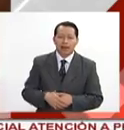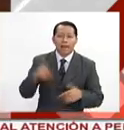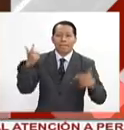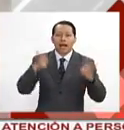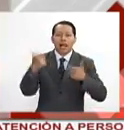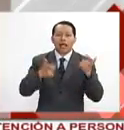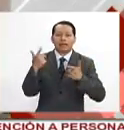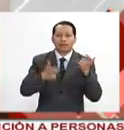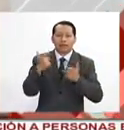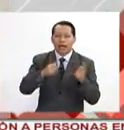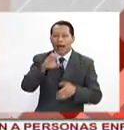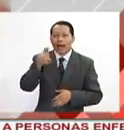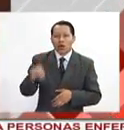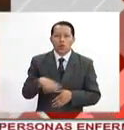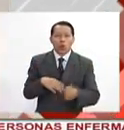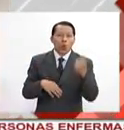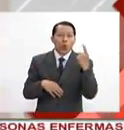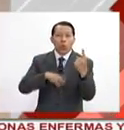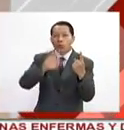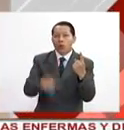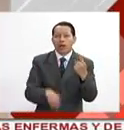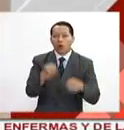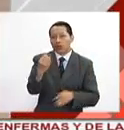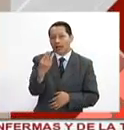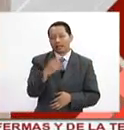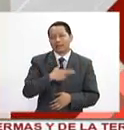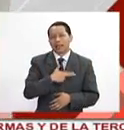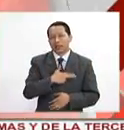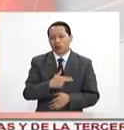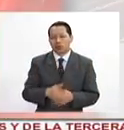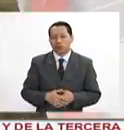Balacera en el centro de Cancún deja un muerto y 3 heridos.